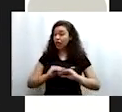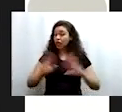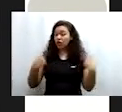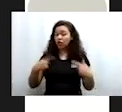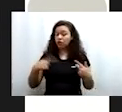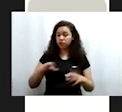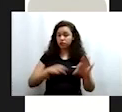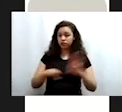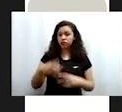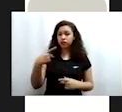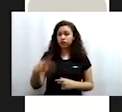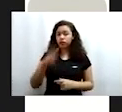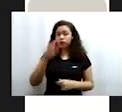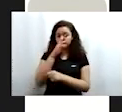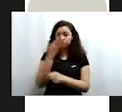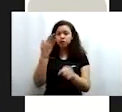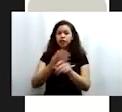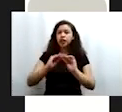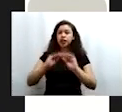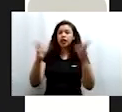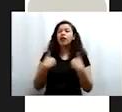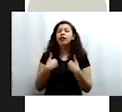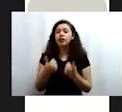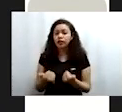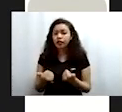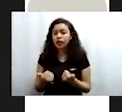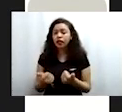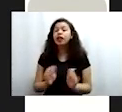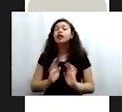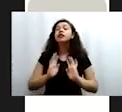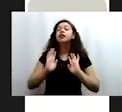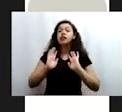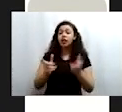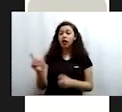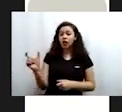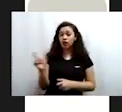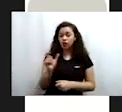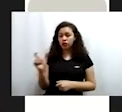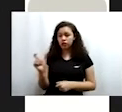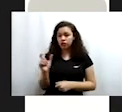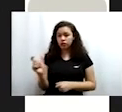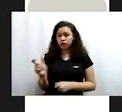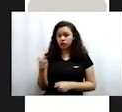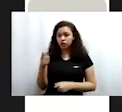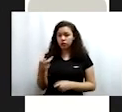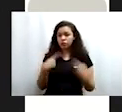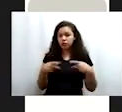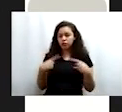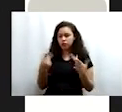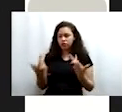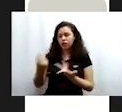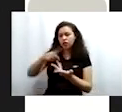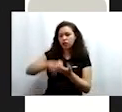trabajador cuáles serían sus responsabilidades y que en el momento que tú como parte de quien da